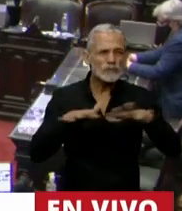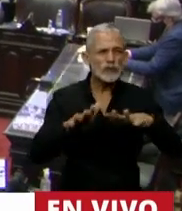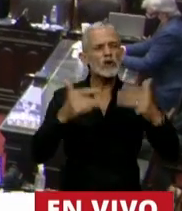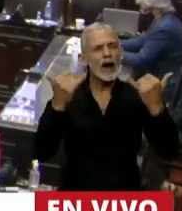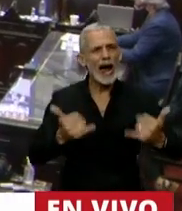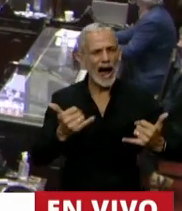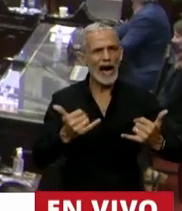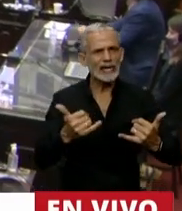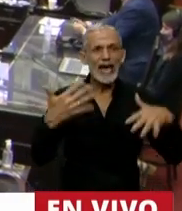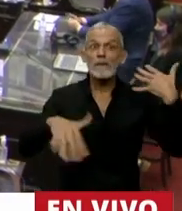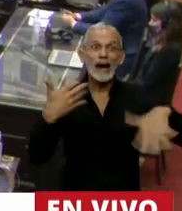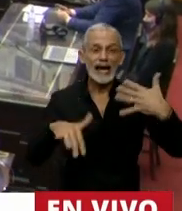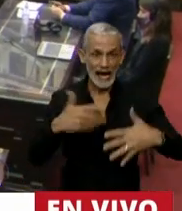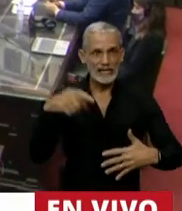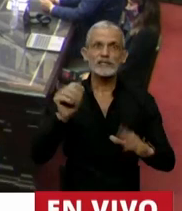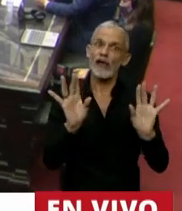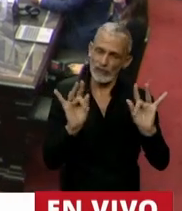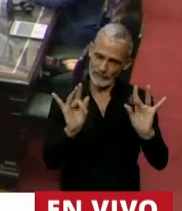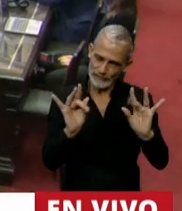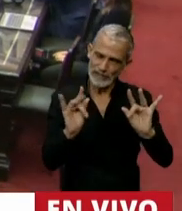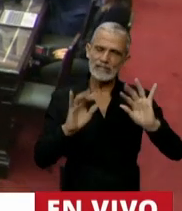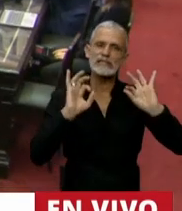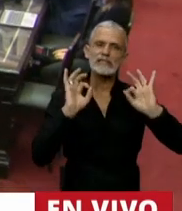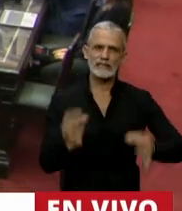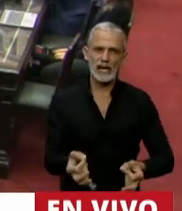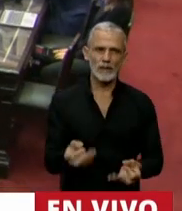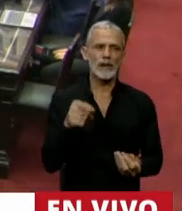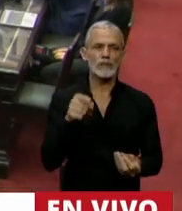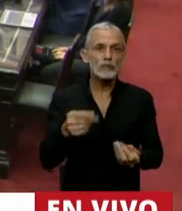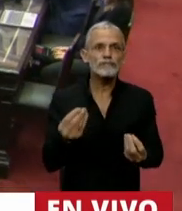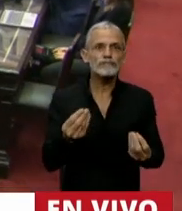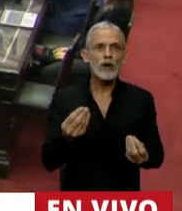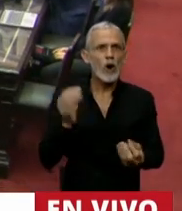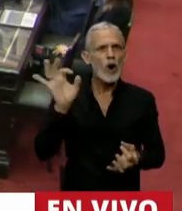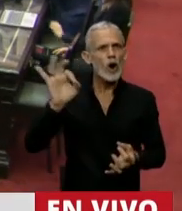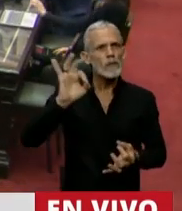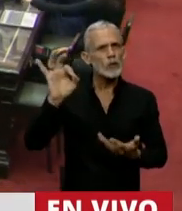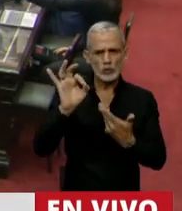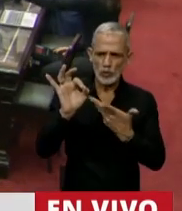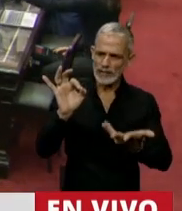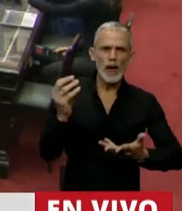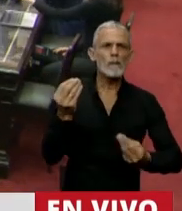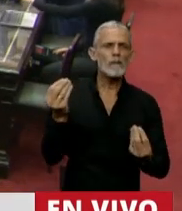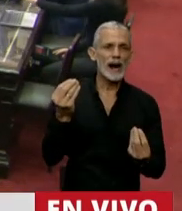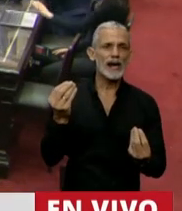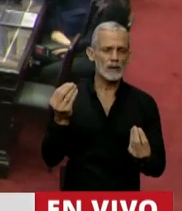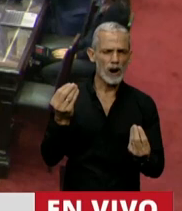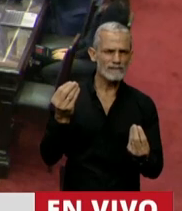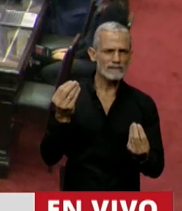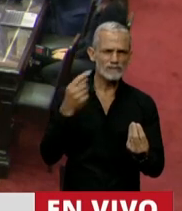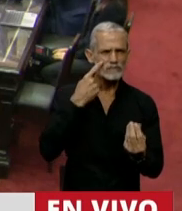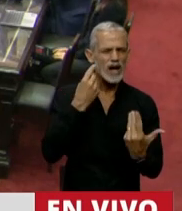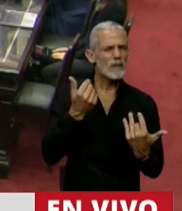emergencia esta situación difícil es una oportunidad para revisar los grandes temas